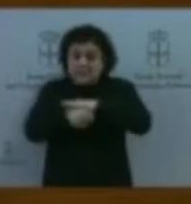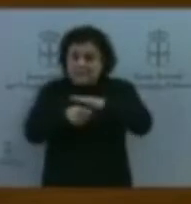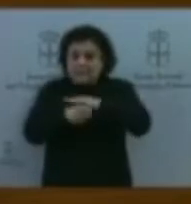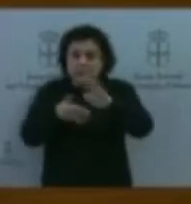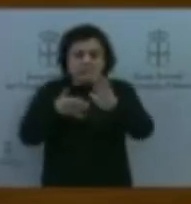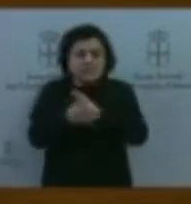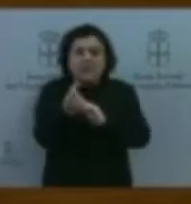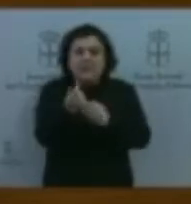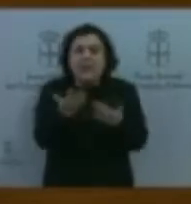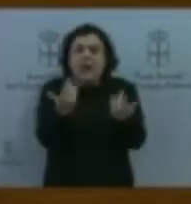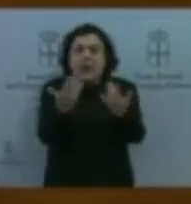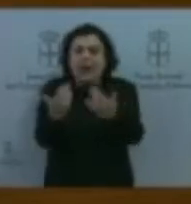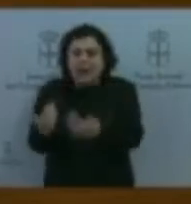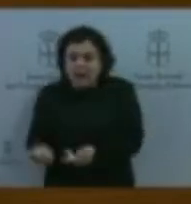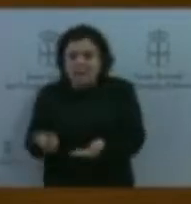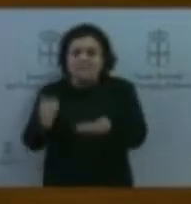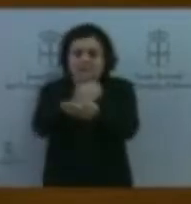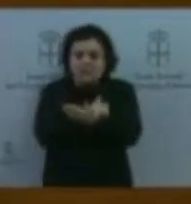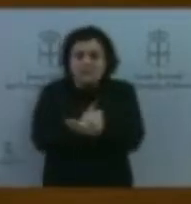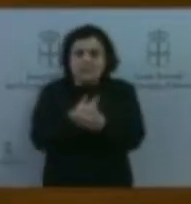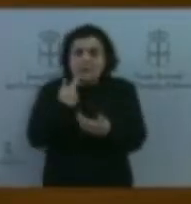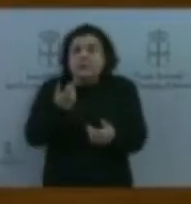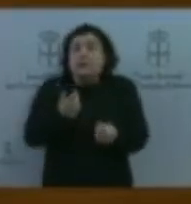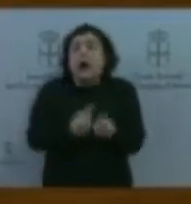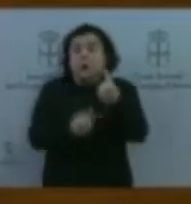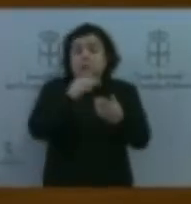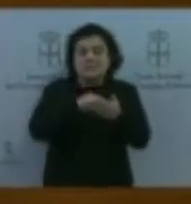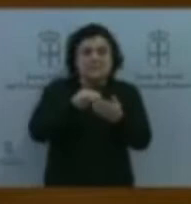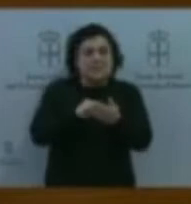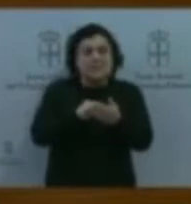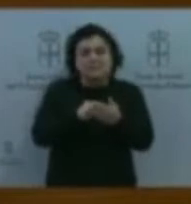de la provisión de servicios de calidad para nuestros mayores.